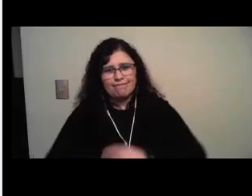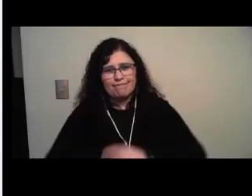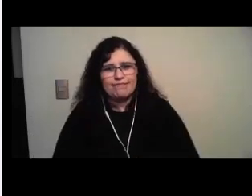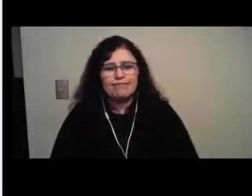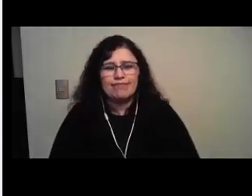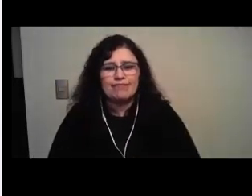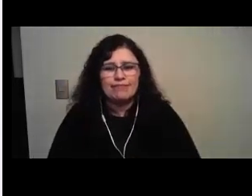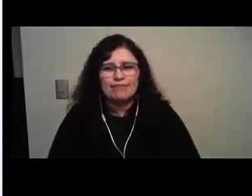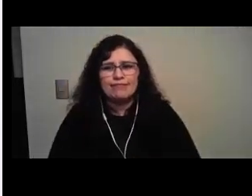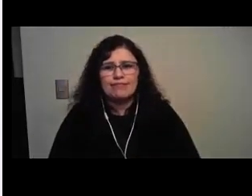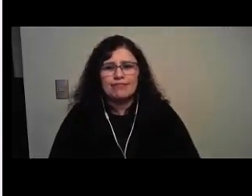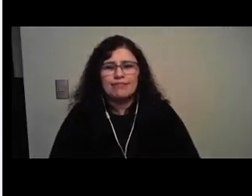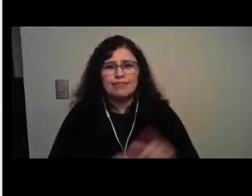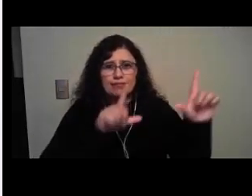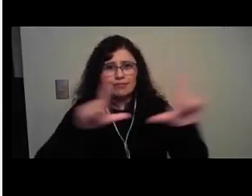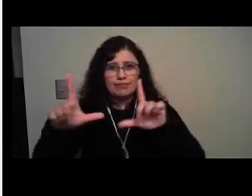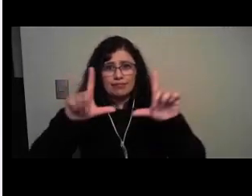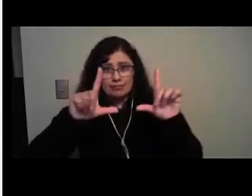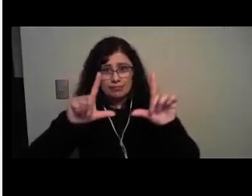Y dejo de compartir.